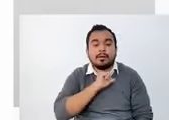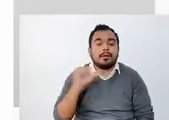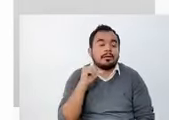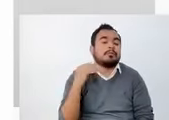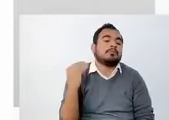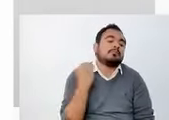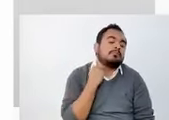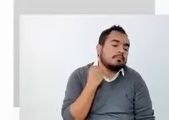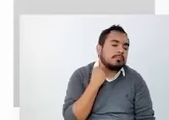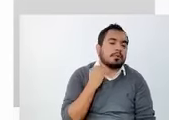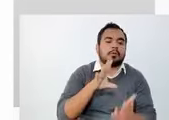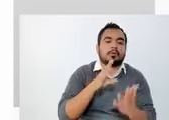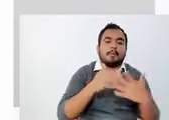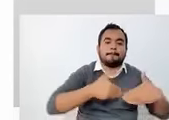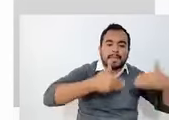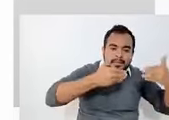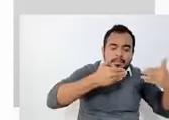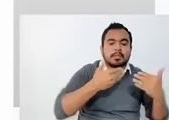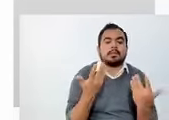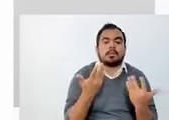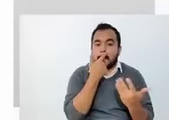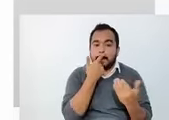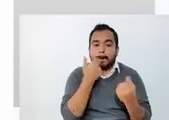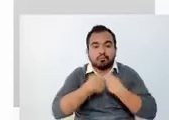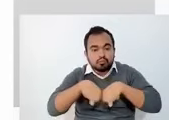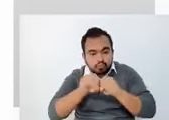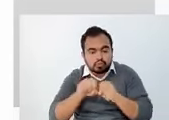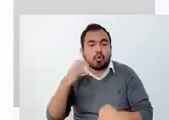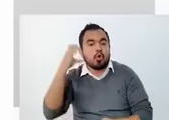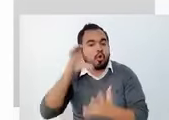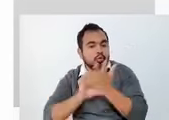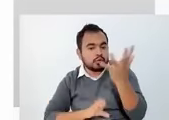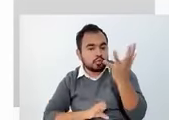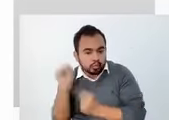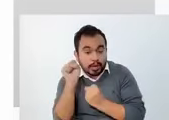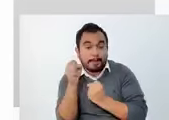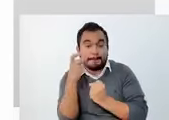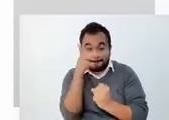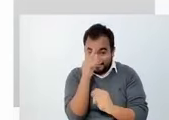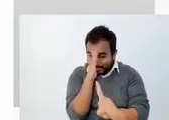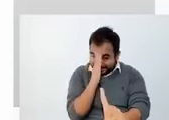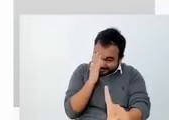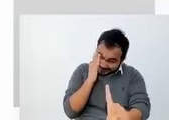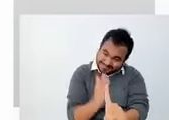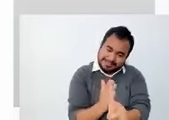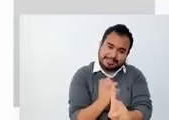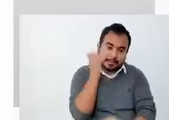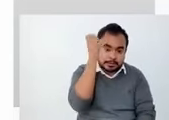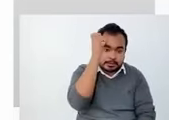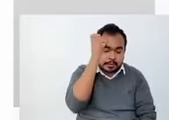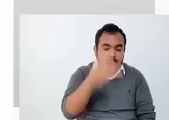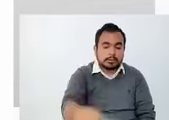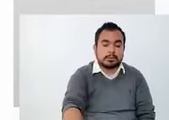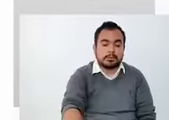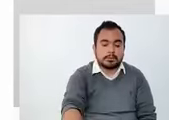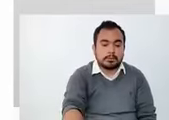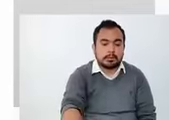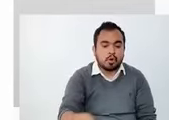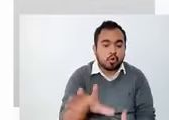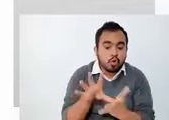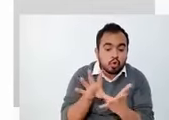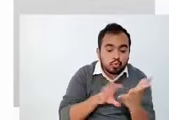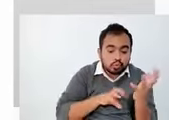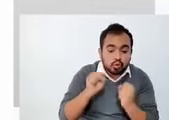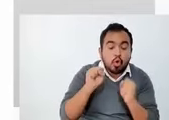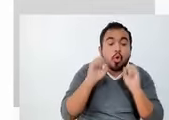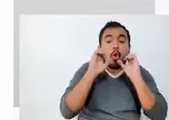derecho constitucional, pero nadie tiene una disciplina que se encargue de específicamente la Constitución o el Código de